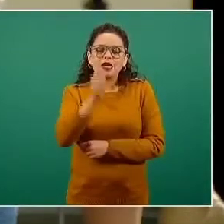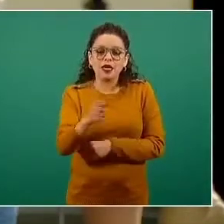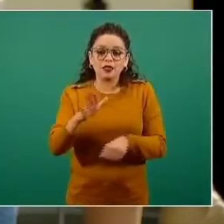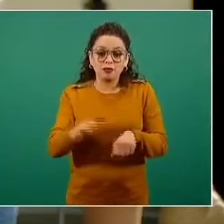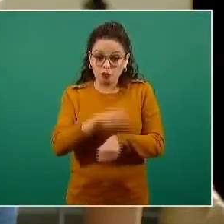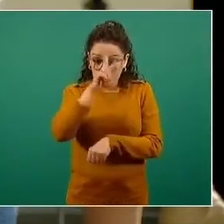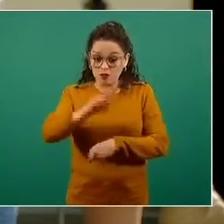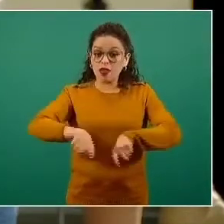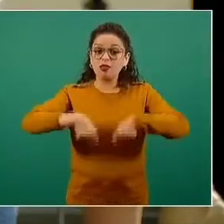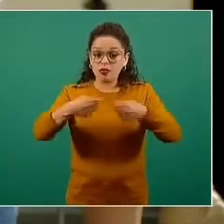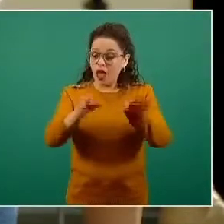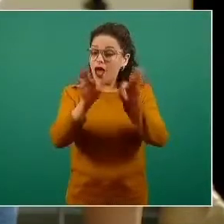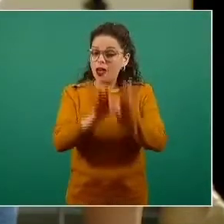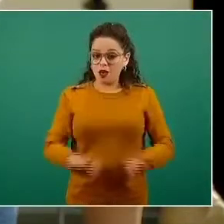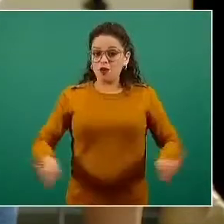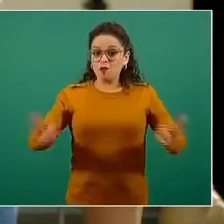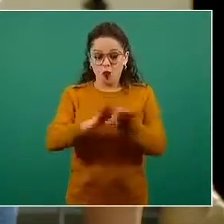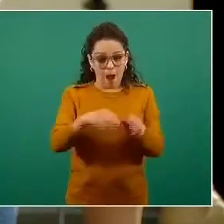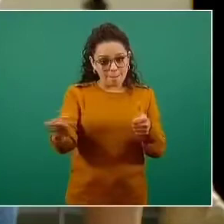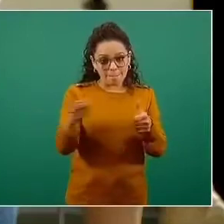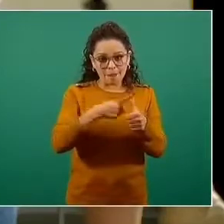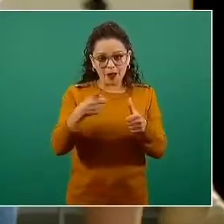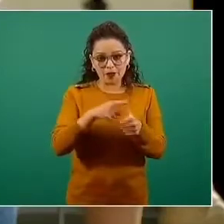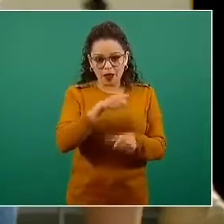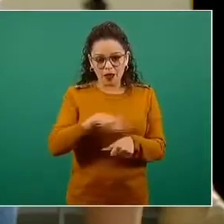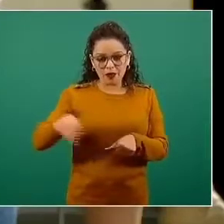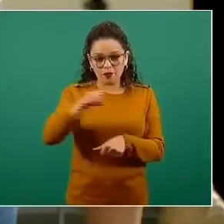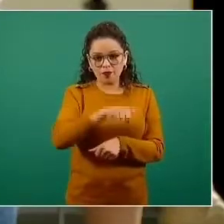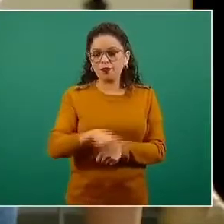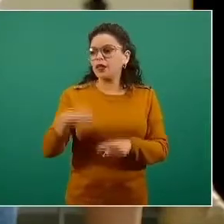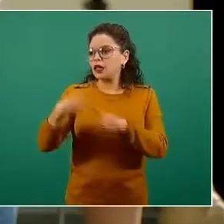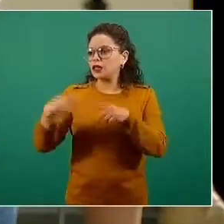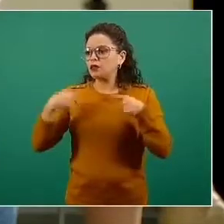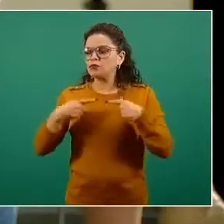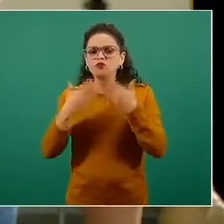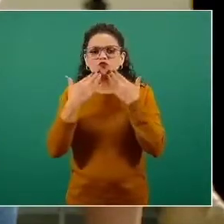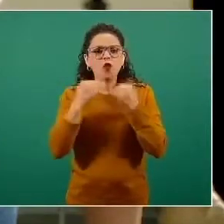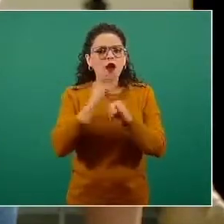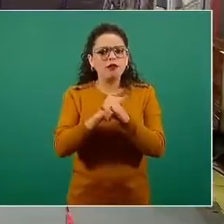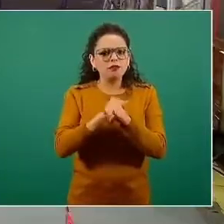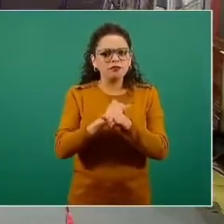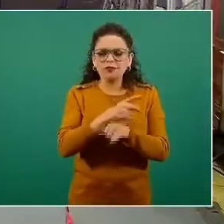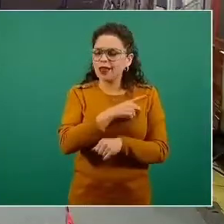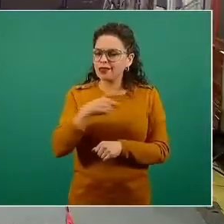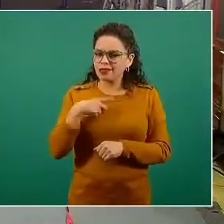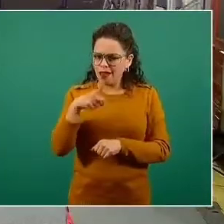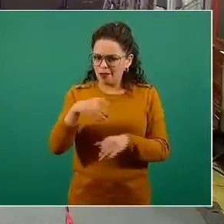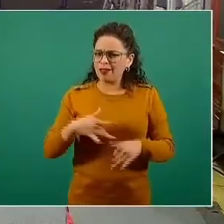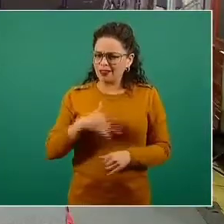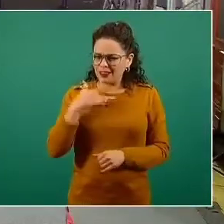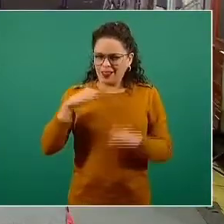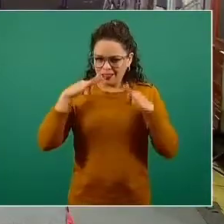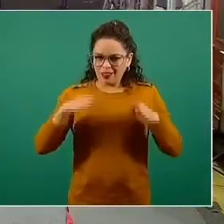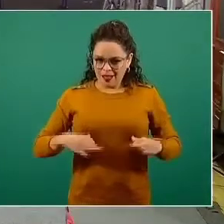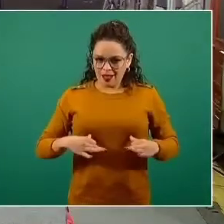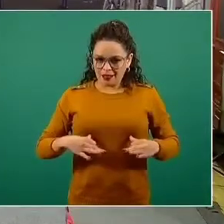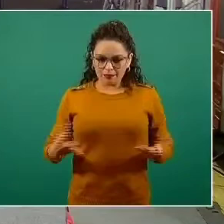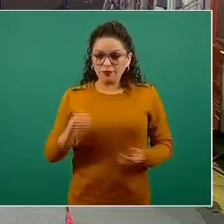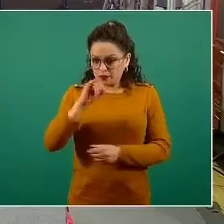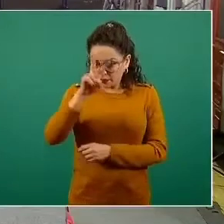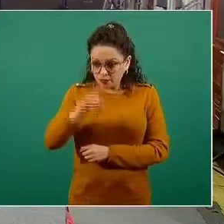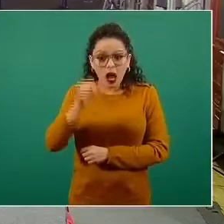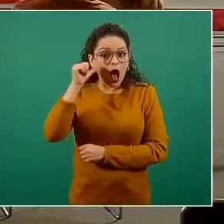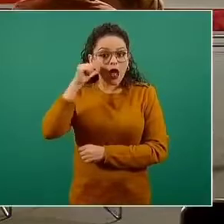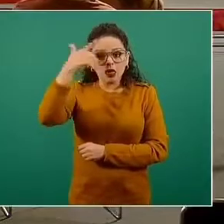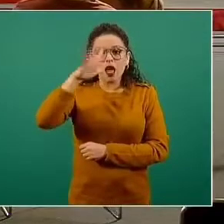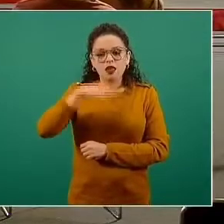de vacunación y quienes no tengan internet que también estén tranquilos en este sentido? Estén tranquilos. Lo dijimos ayer en la noche, lo dijimos hoy